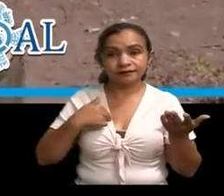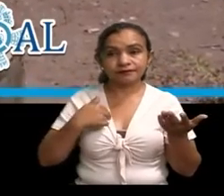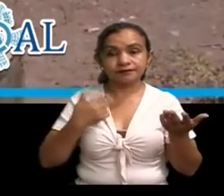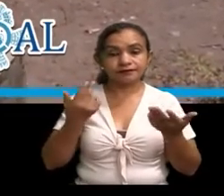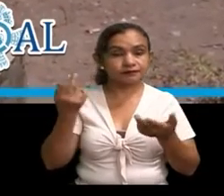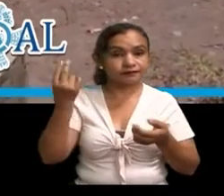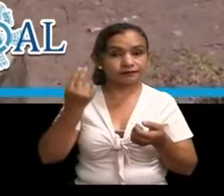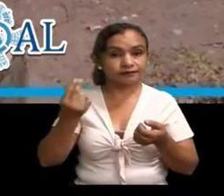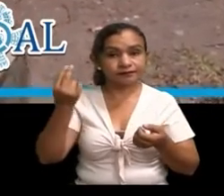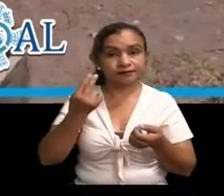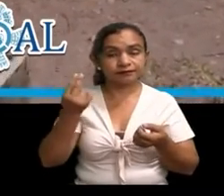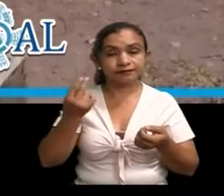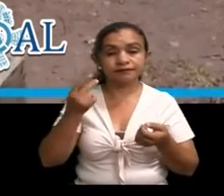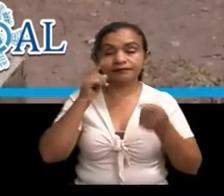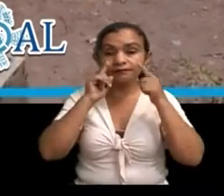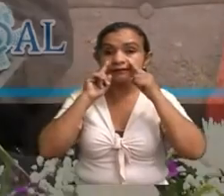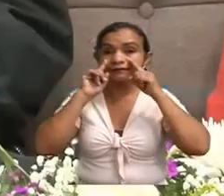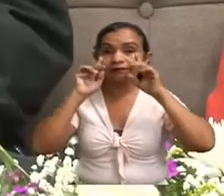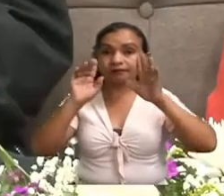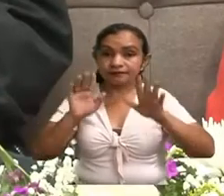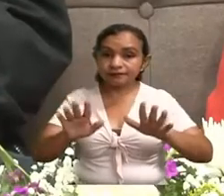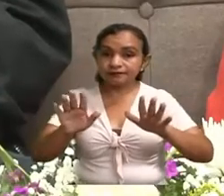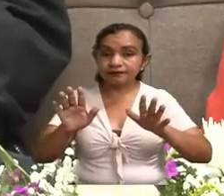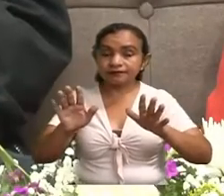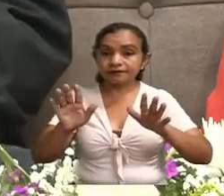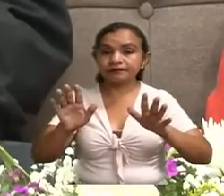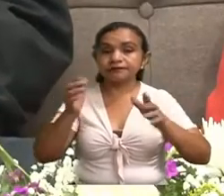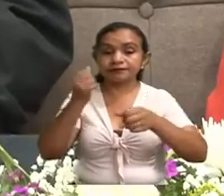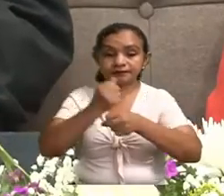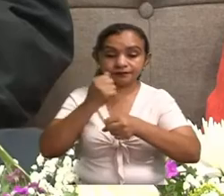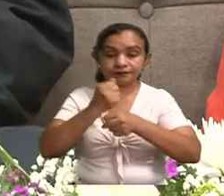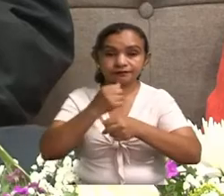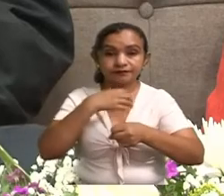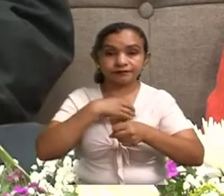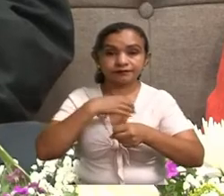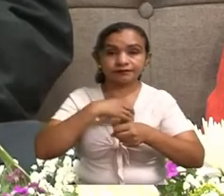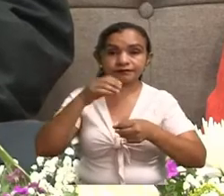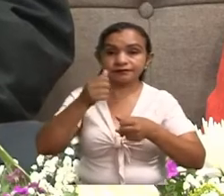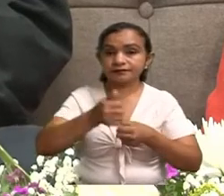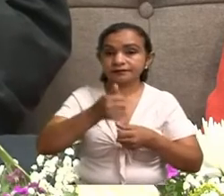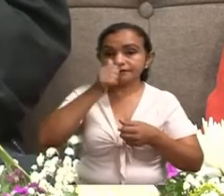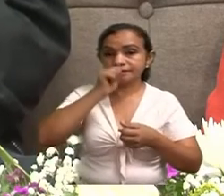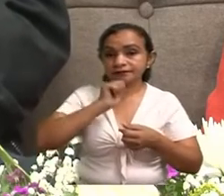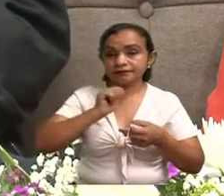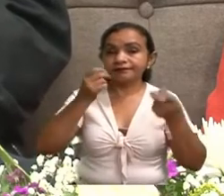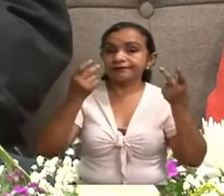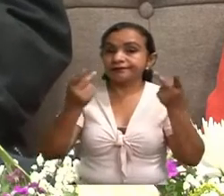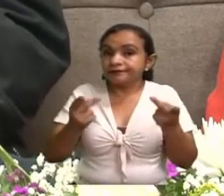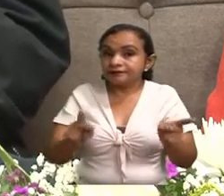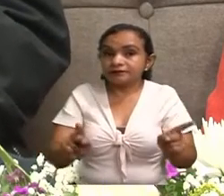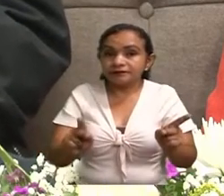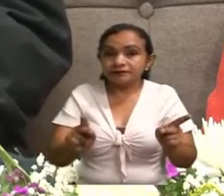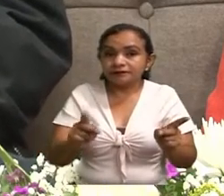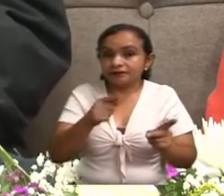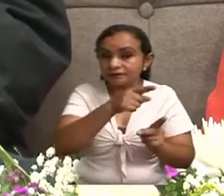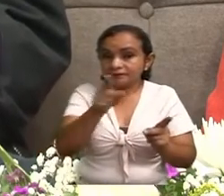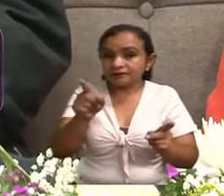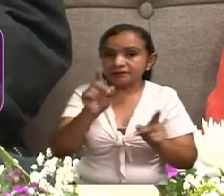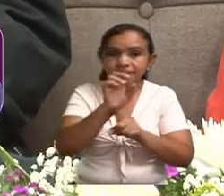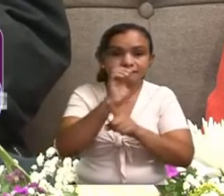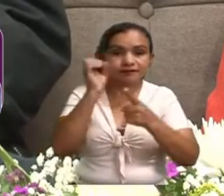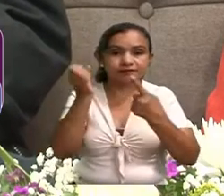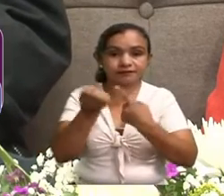implica el mantenimiento, la administración y la operación del sistema. Sin embargo, le decimos nosotros, ustedes tienen que